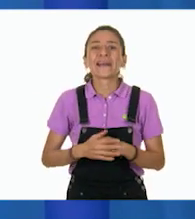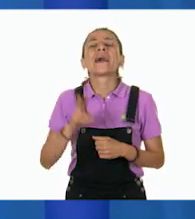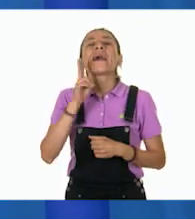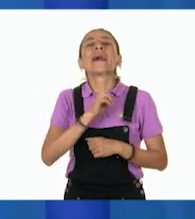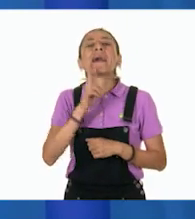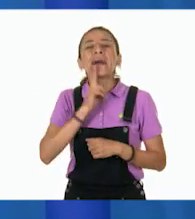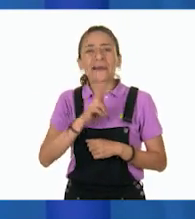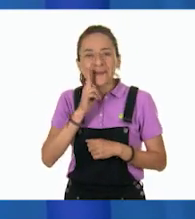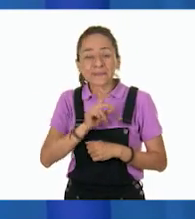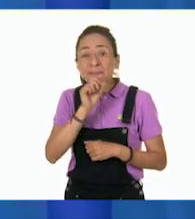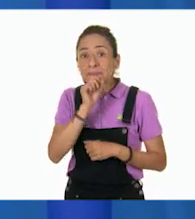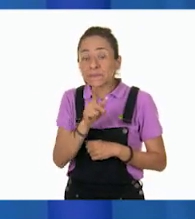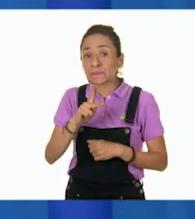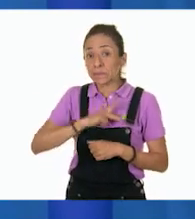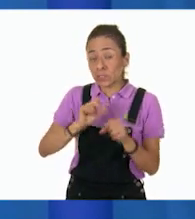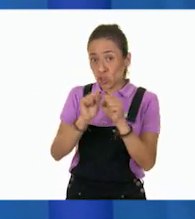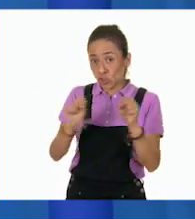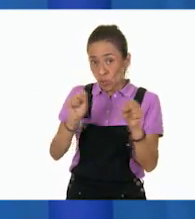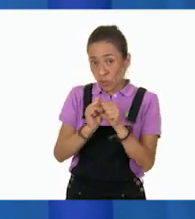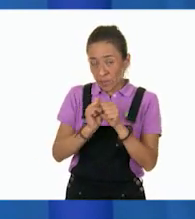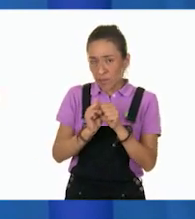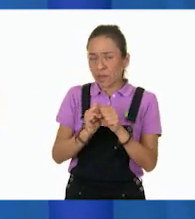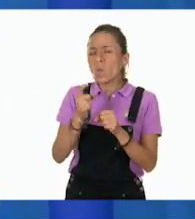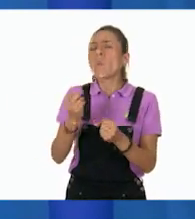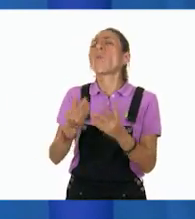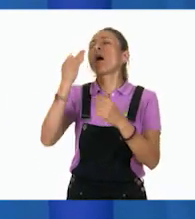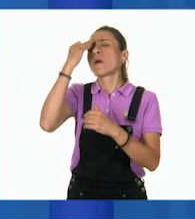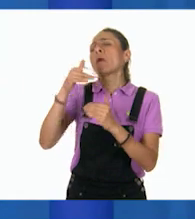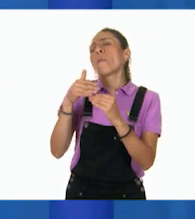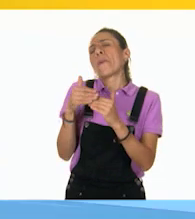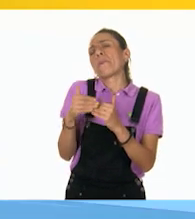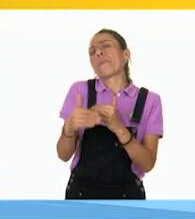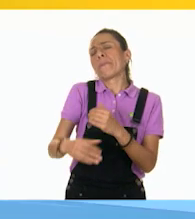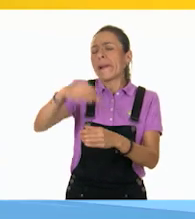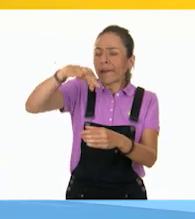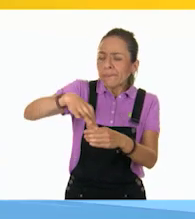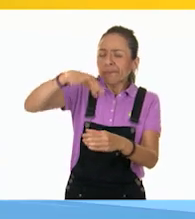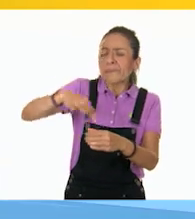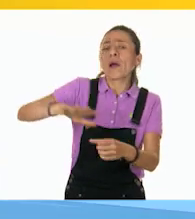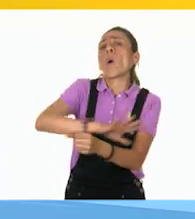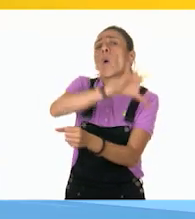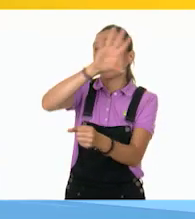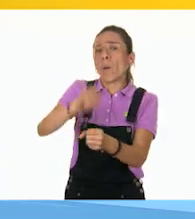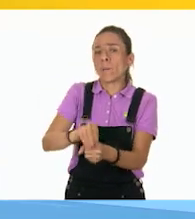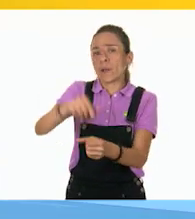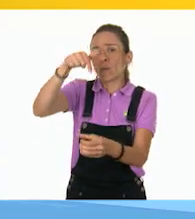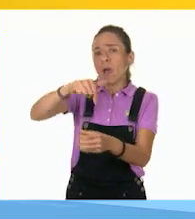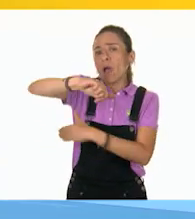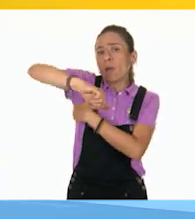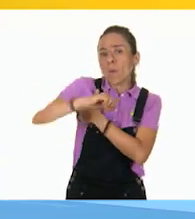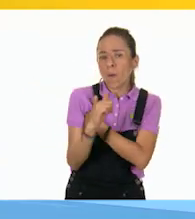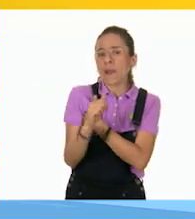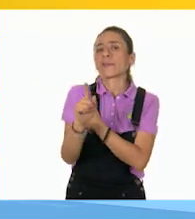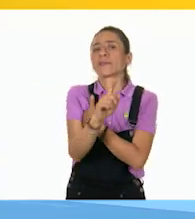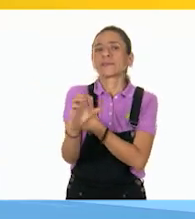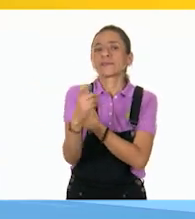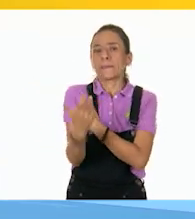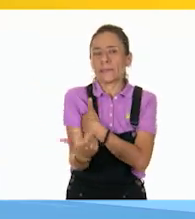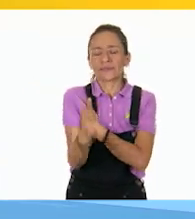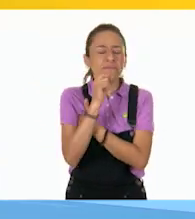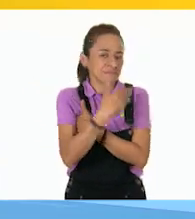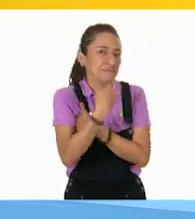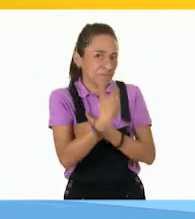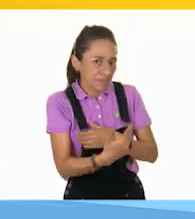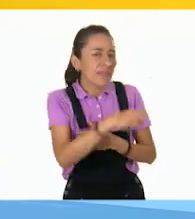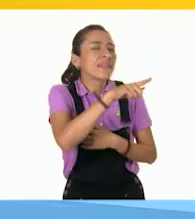mi sobrino Alfonso en juntar los 100 pesos que le costaba su balón. Sí, eso estaría muy bien y luego nos cuentas cuántos días tuvo que